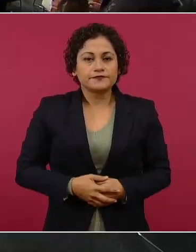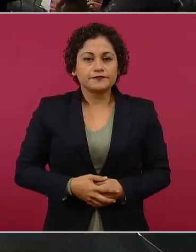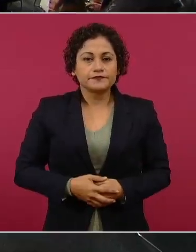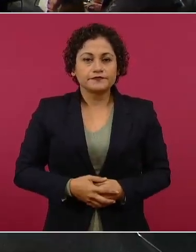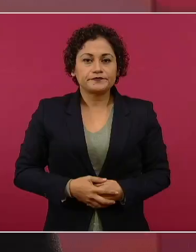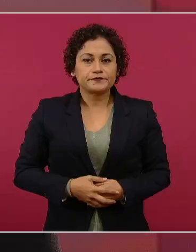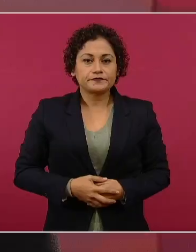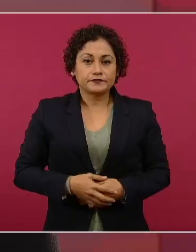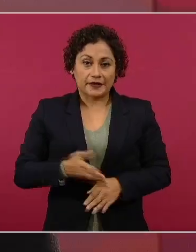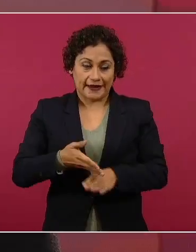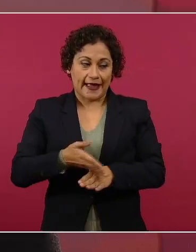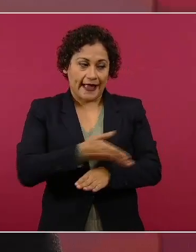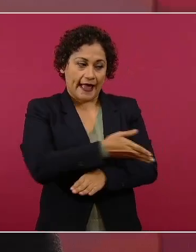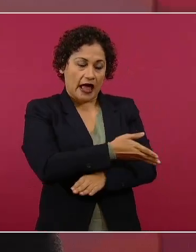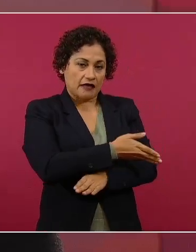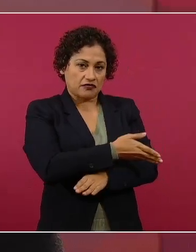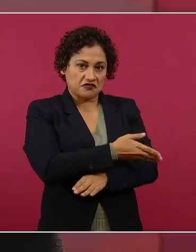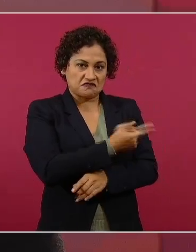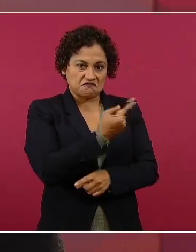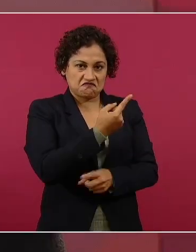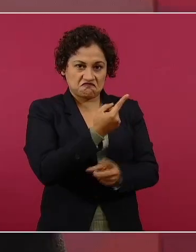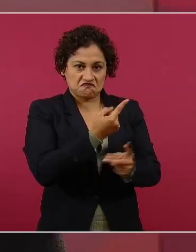Ahora no,